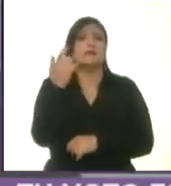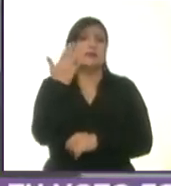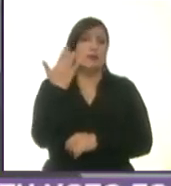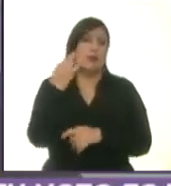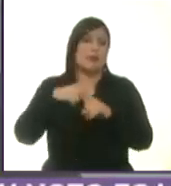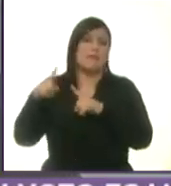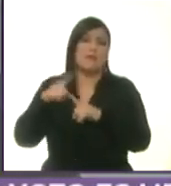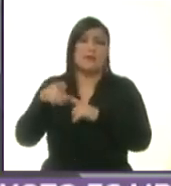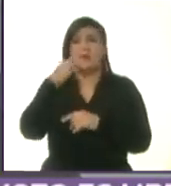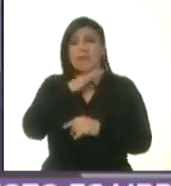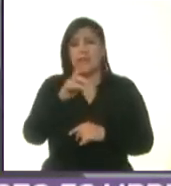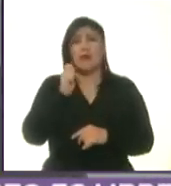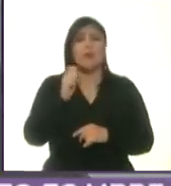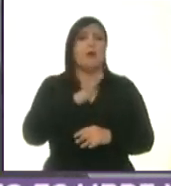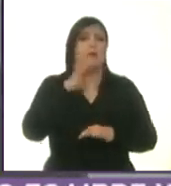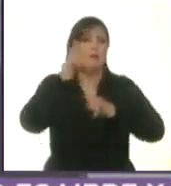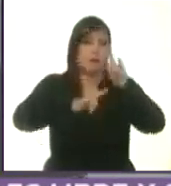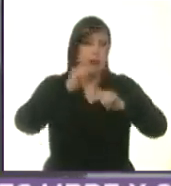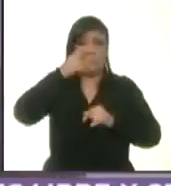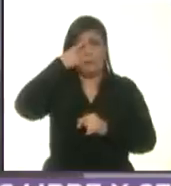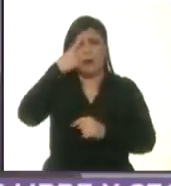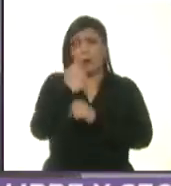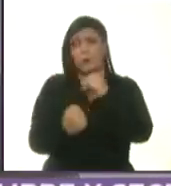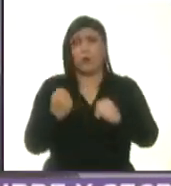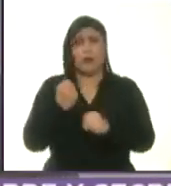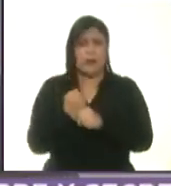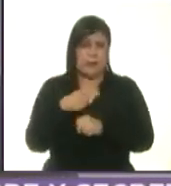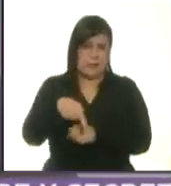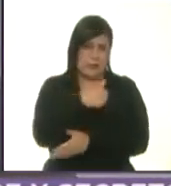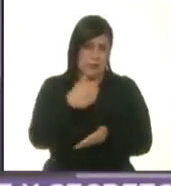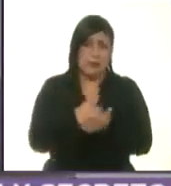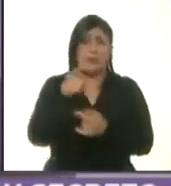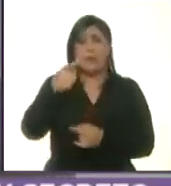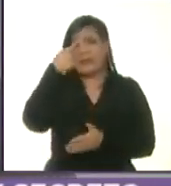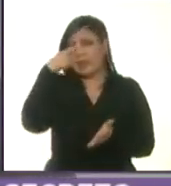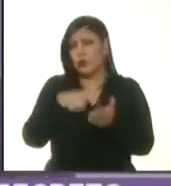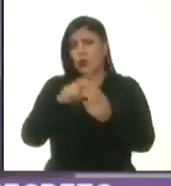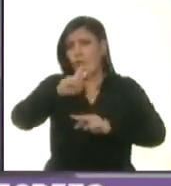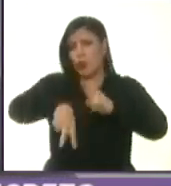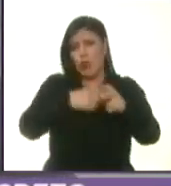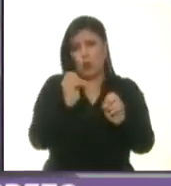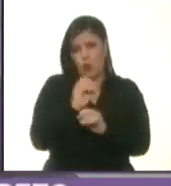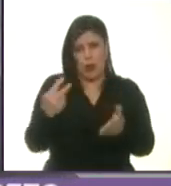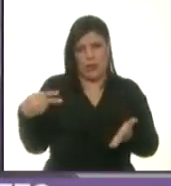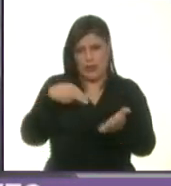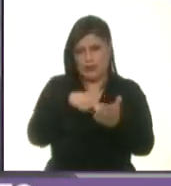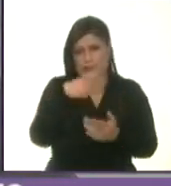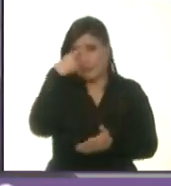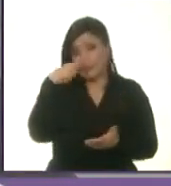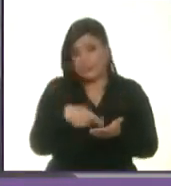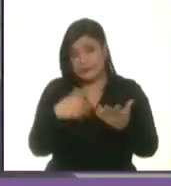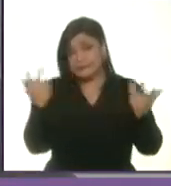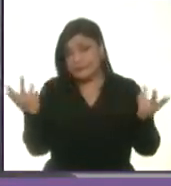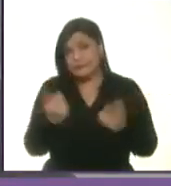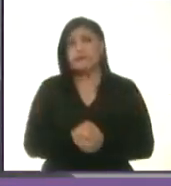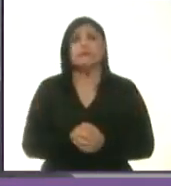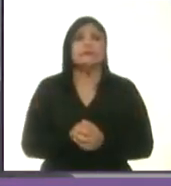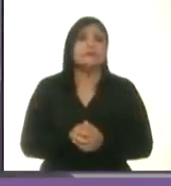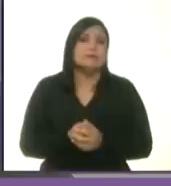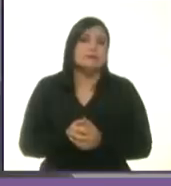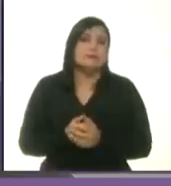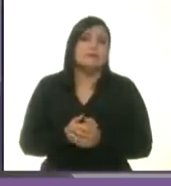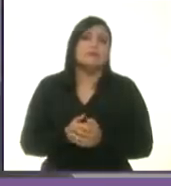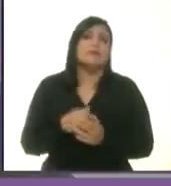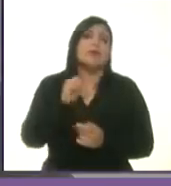al año en la ciudad creo que no has ido a ningún usar no se te ha visto nunca y la otra es de